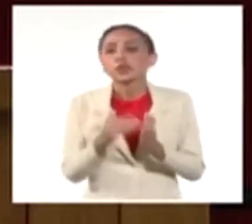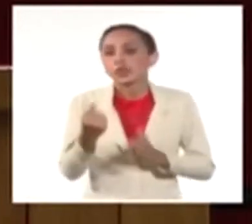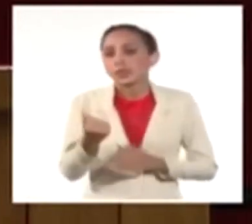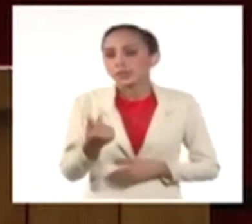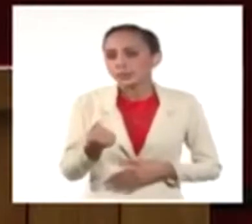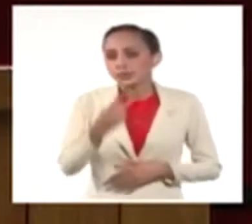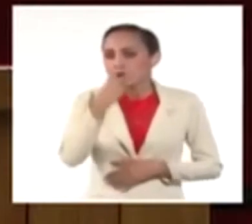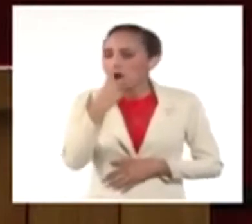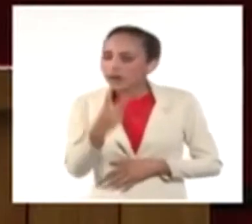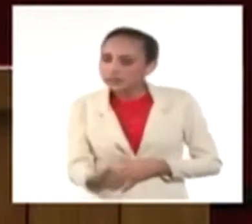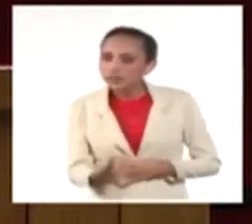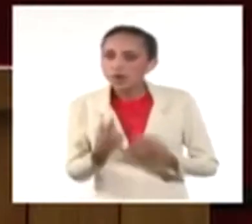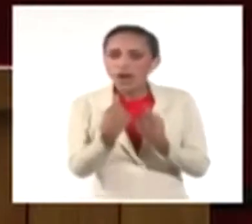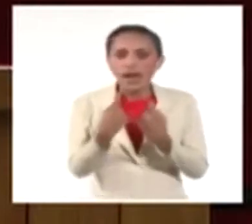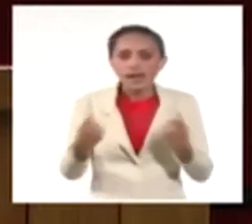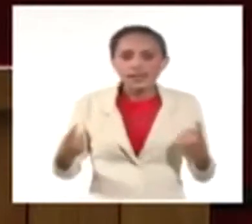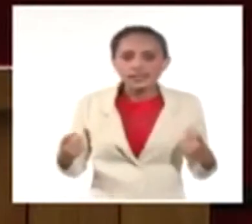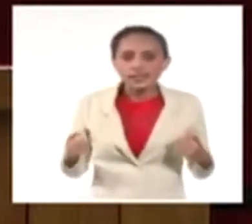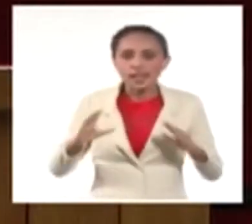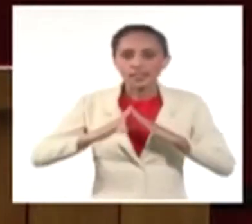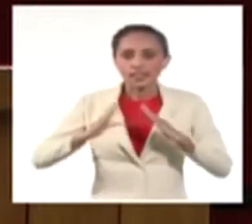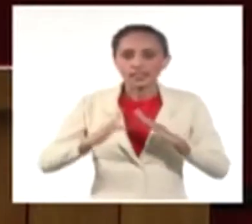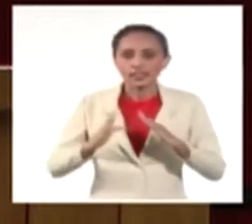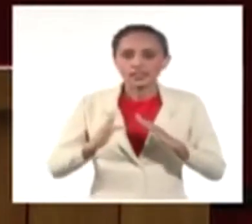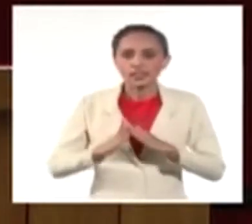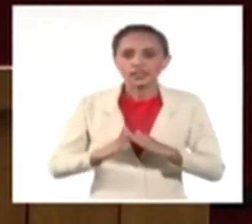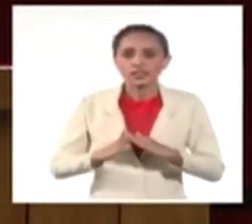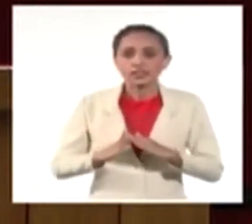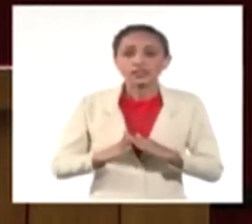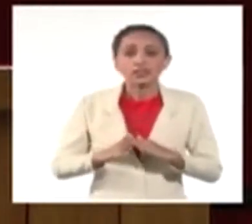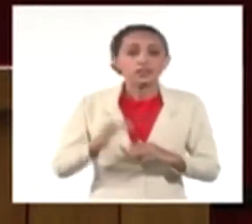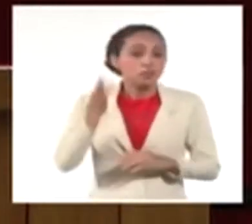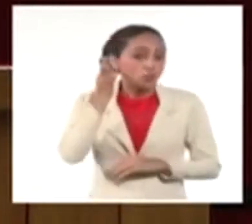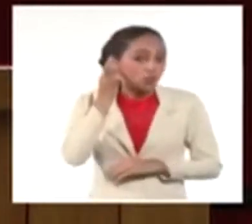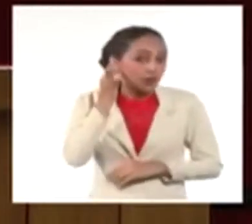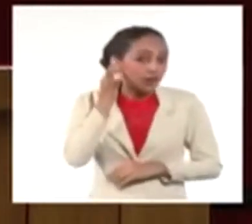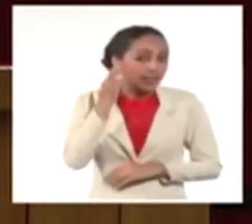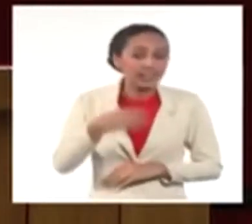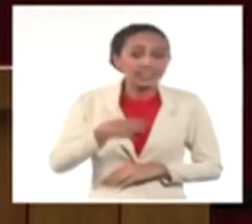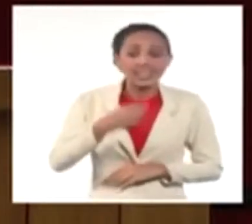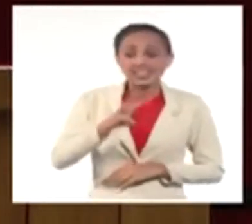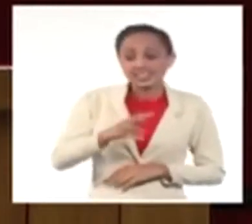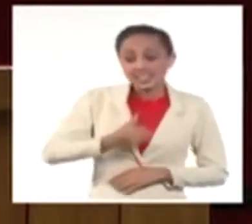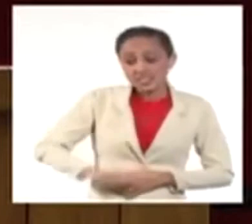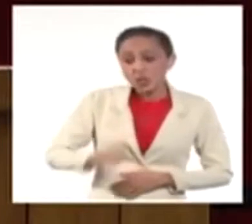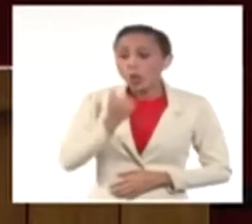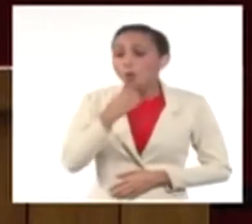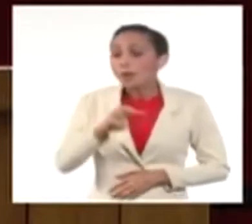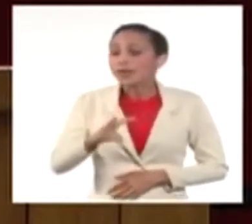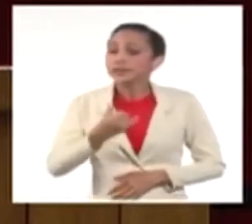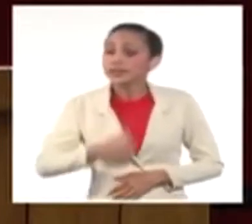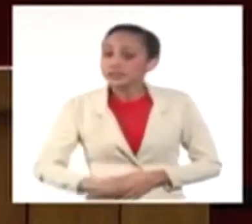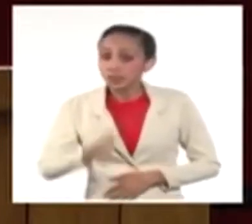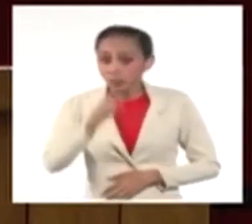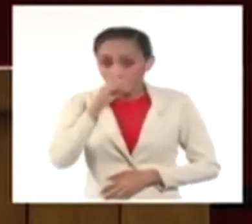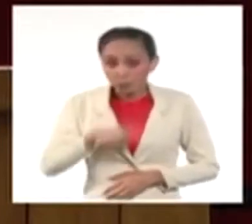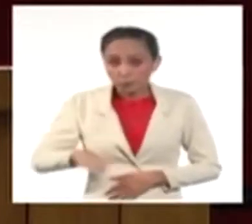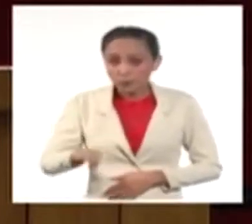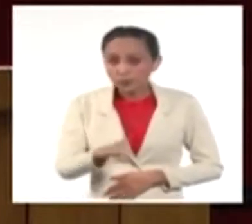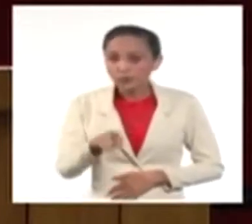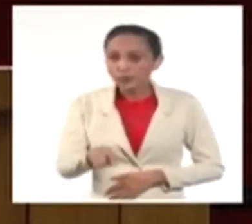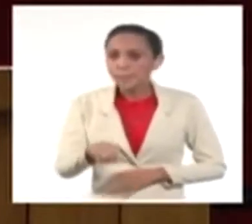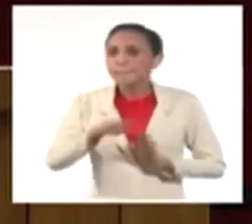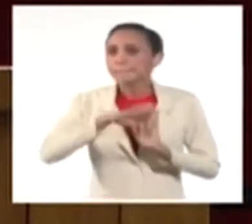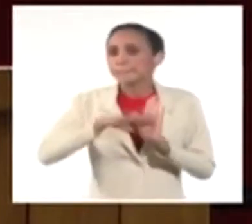a las necesidades habitacionales de madres con 3 o más hijos menores de edad, que da continuidad a medidas